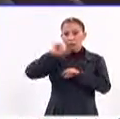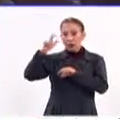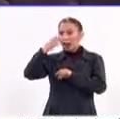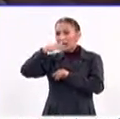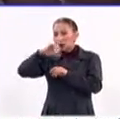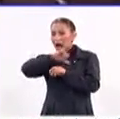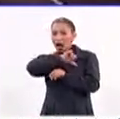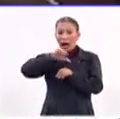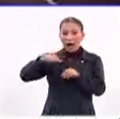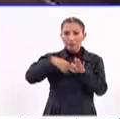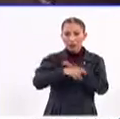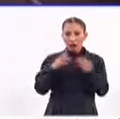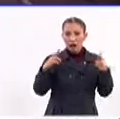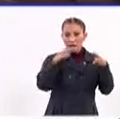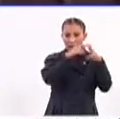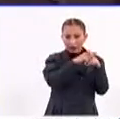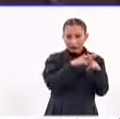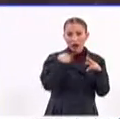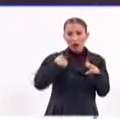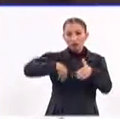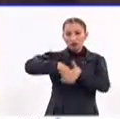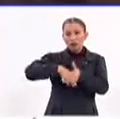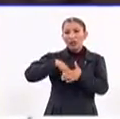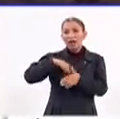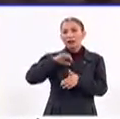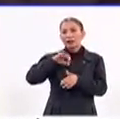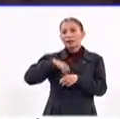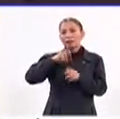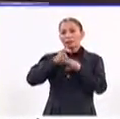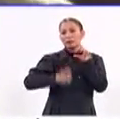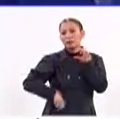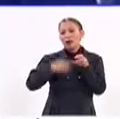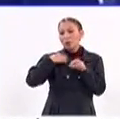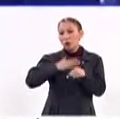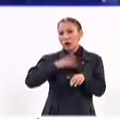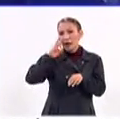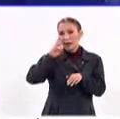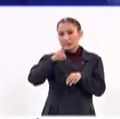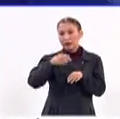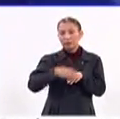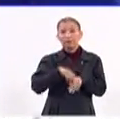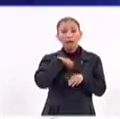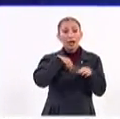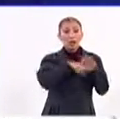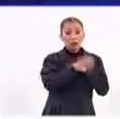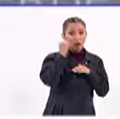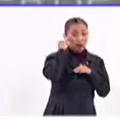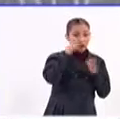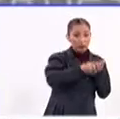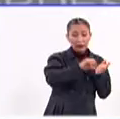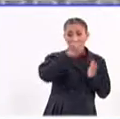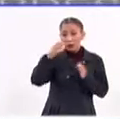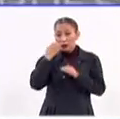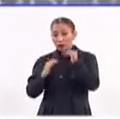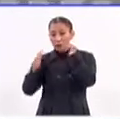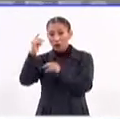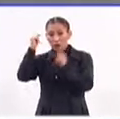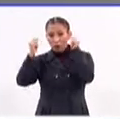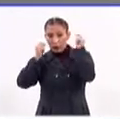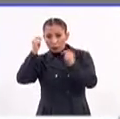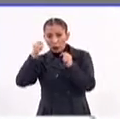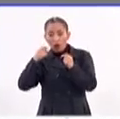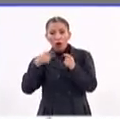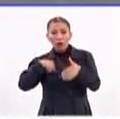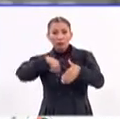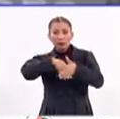Profesional Lázaro Cárdenas al Metro La Raza con una parada en el descenso en el Metro Buenavista. Del Metro Indios Verdes a la Escuela Superior de Turismo